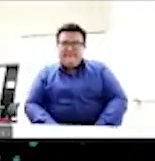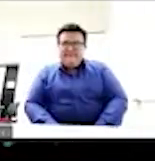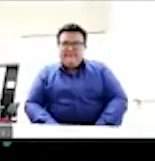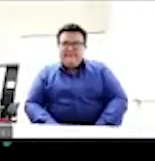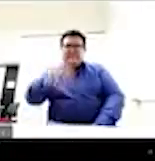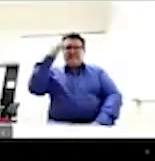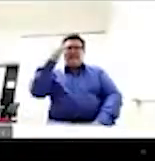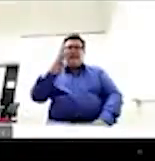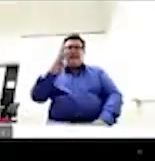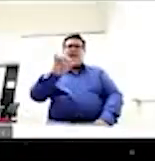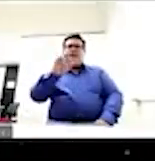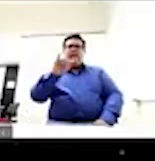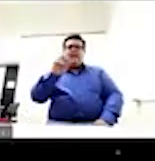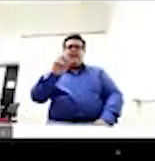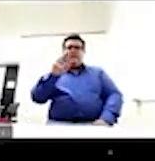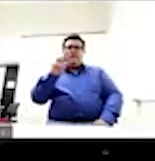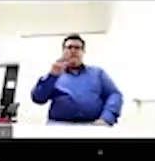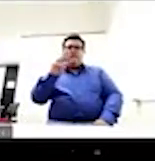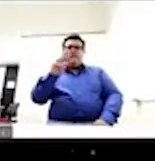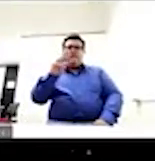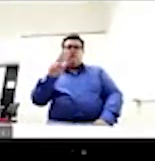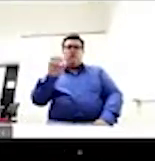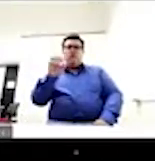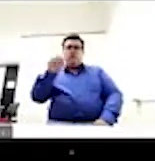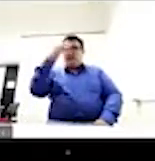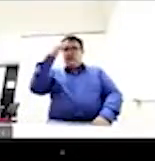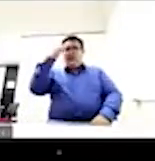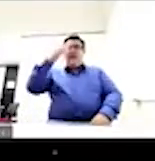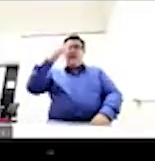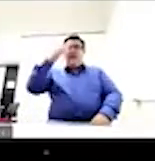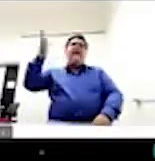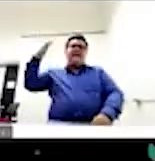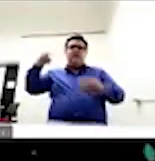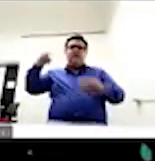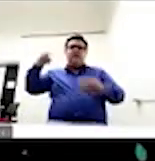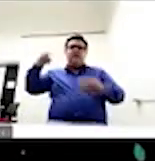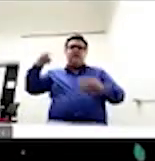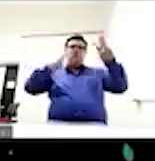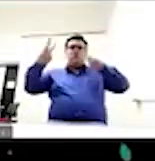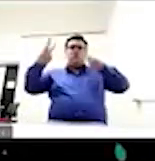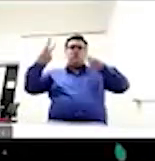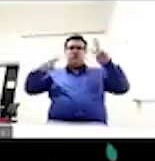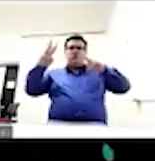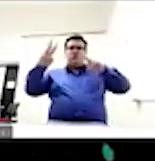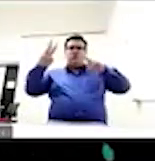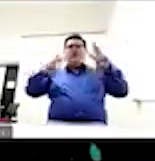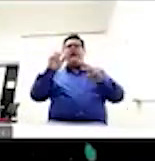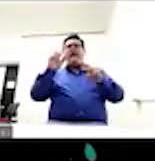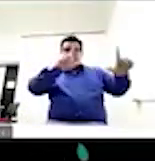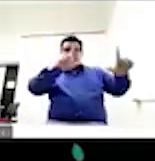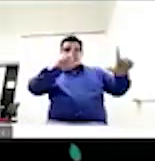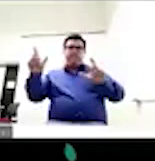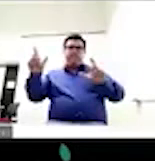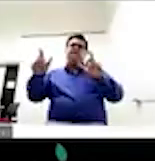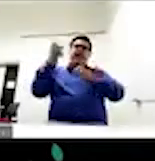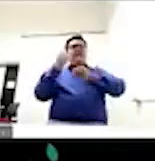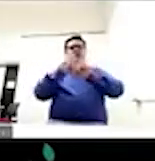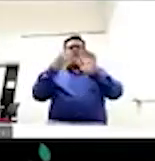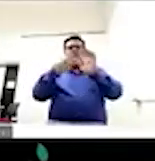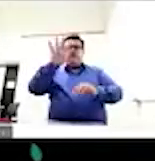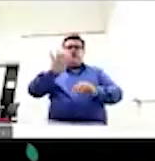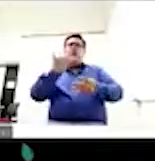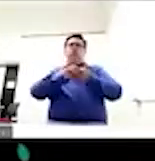Huertas sobre esta feria para una exposición que hice en la Galería Jenny Vilá en el año 2019, que se llamó así, El